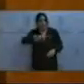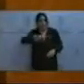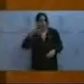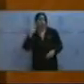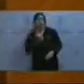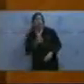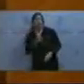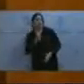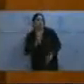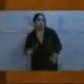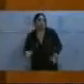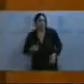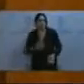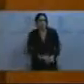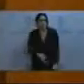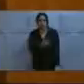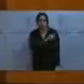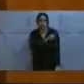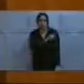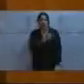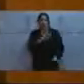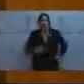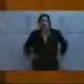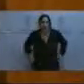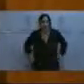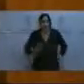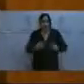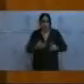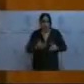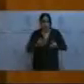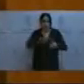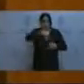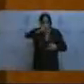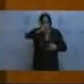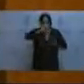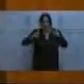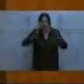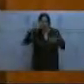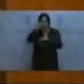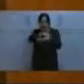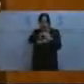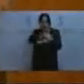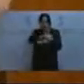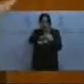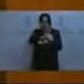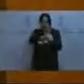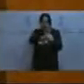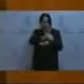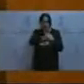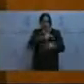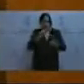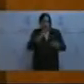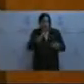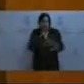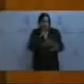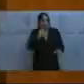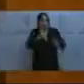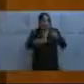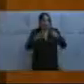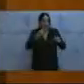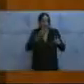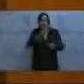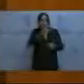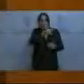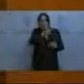parece exagerado. O sea, recorta las ayudas a más de 1000 ganaderos precisamente de lo que se ha llenado la boca ahora mismo, de zonas con